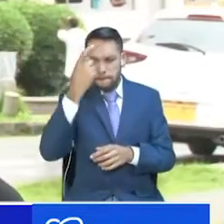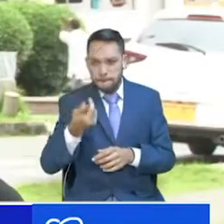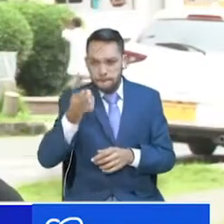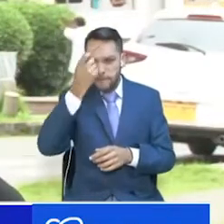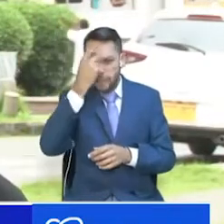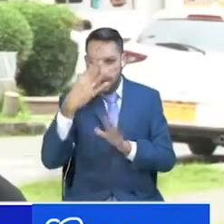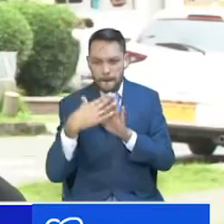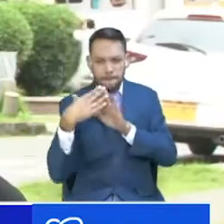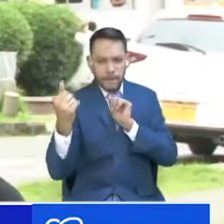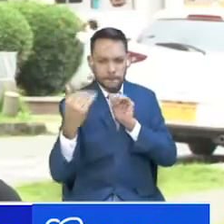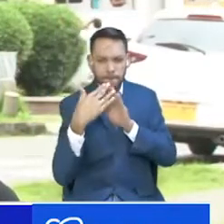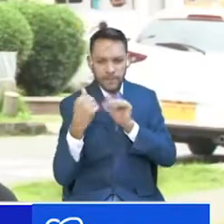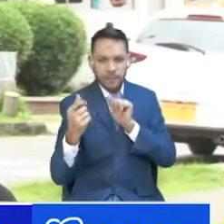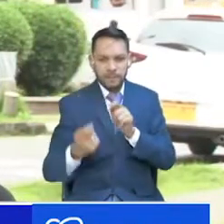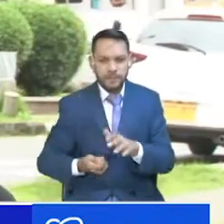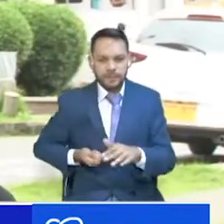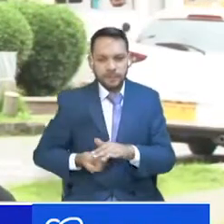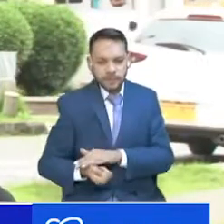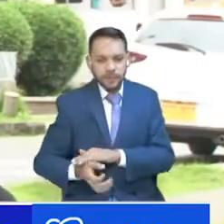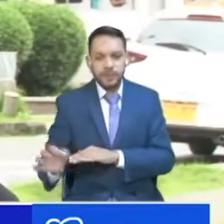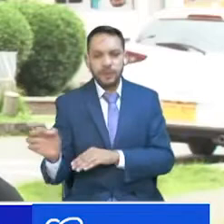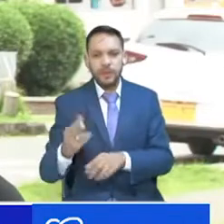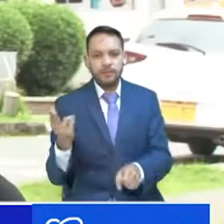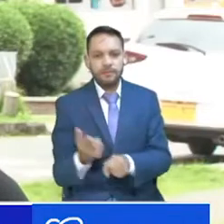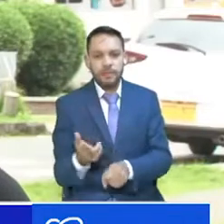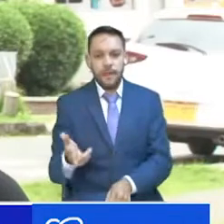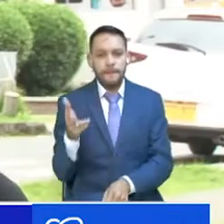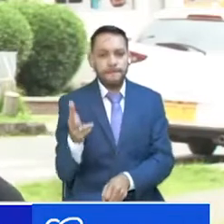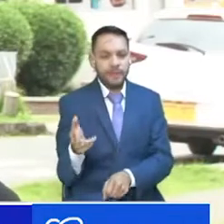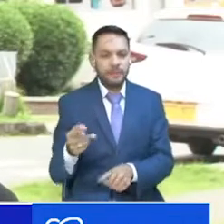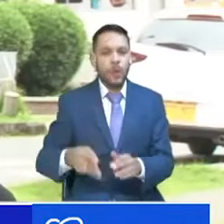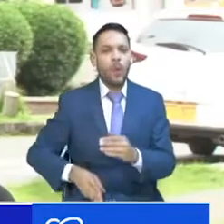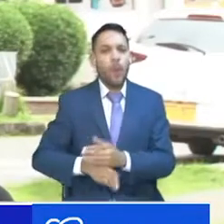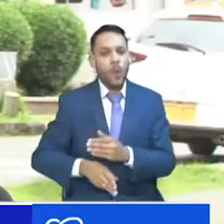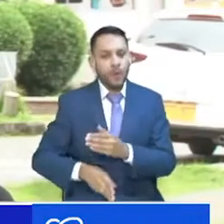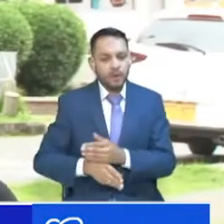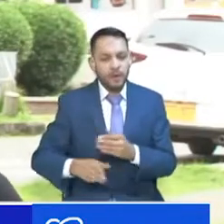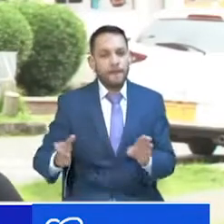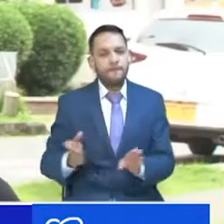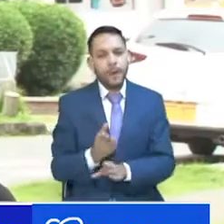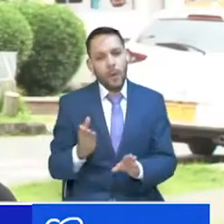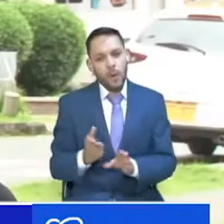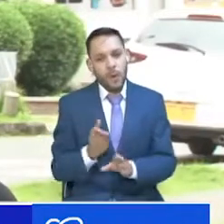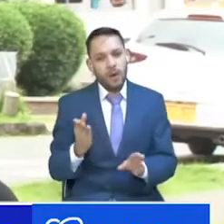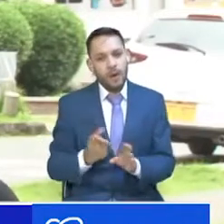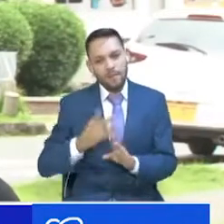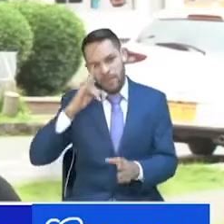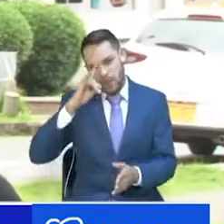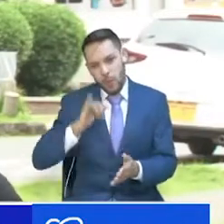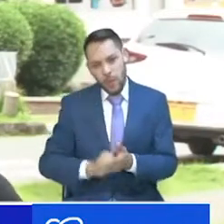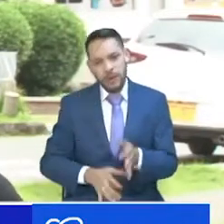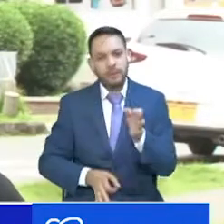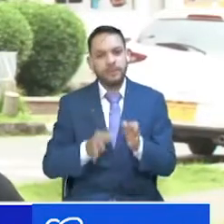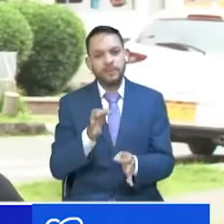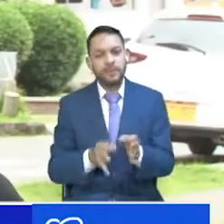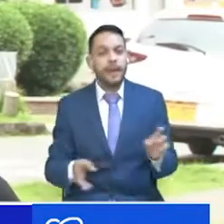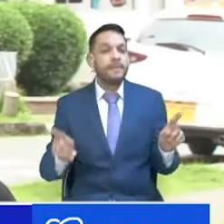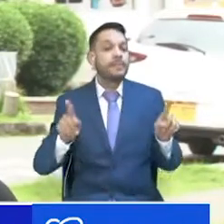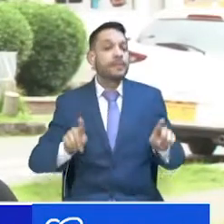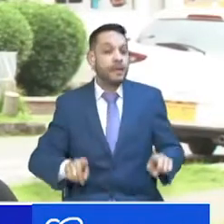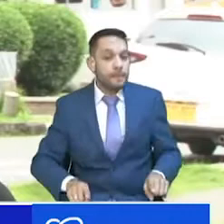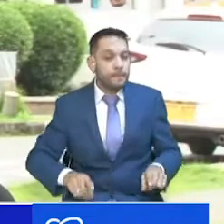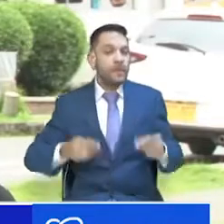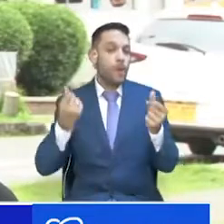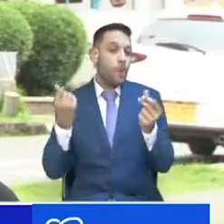que esa sea una de las constantes pero pues también hay otras por ejemplo hablamos de un homicidio causado por factores